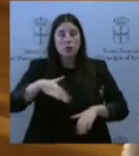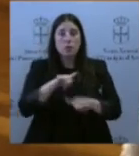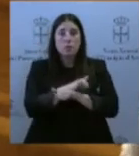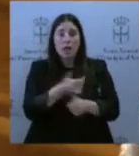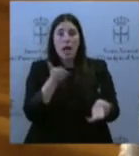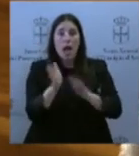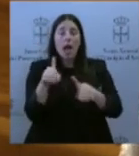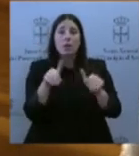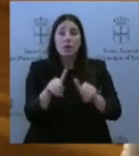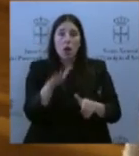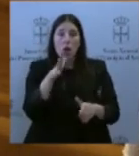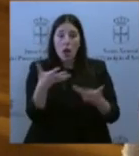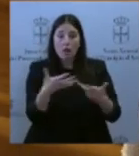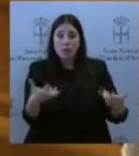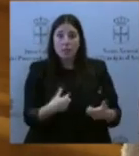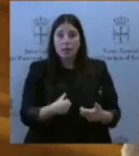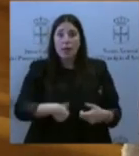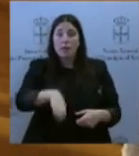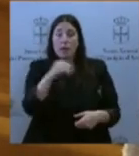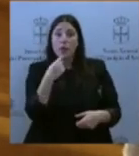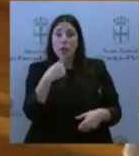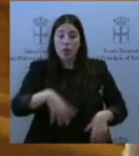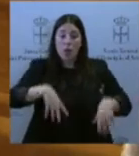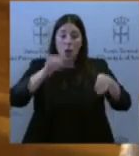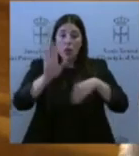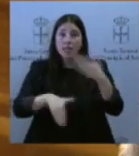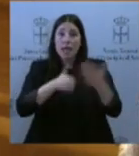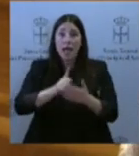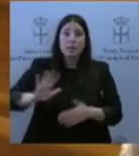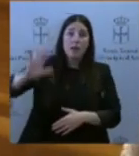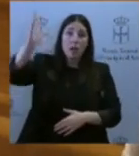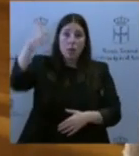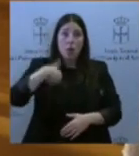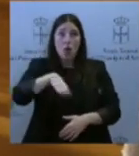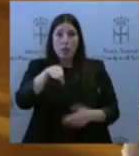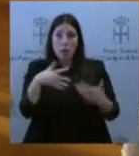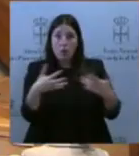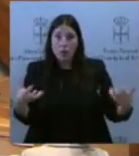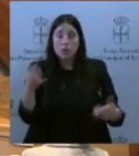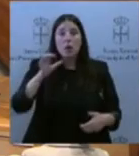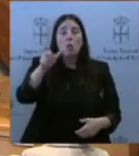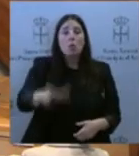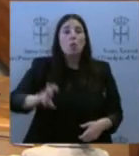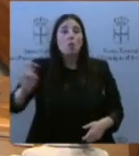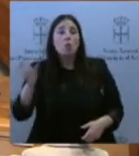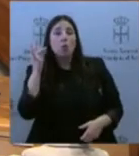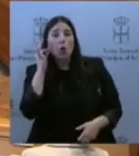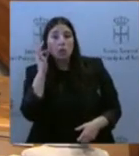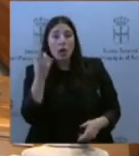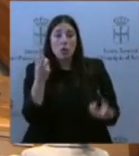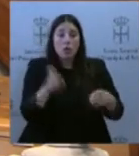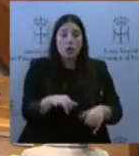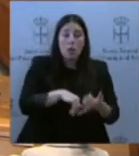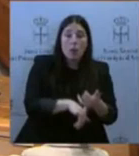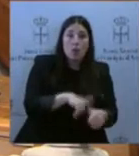decía. Como Ángeles, desde el mes de mayo de 2021, que le anularon la cita a su marido, no ha vuelto a tener noticias de nada. Su marido, con principios de